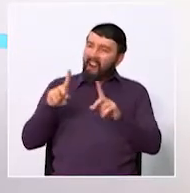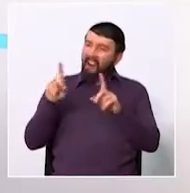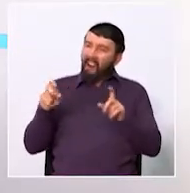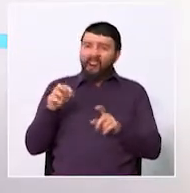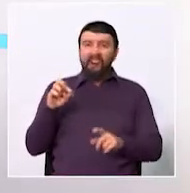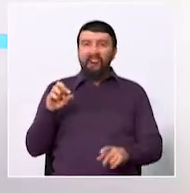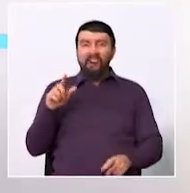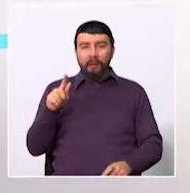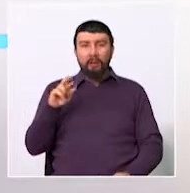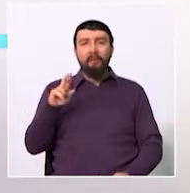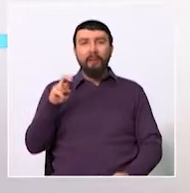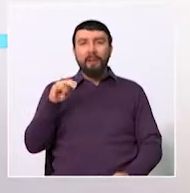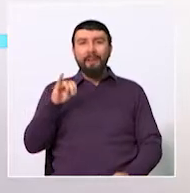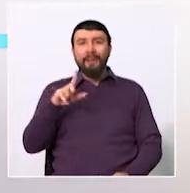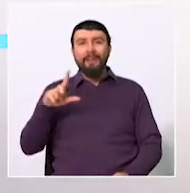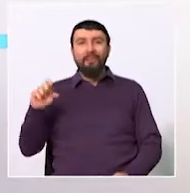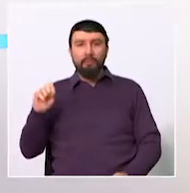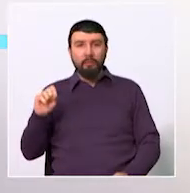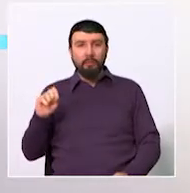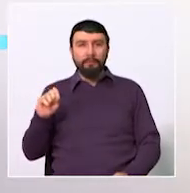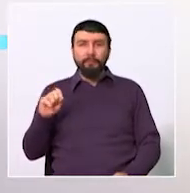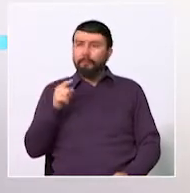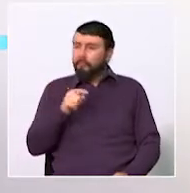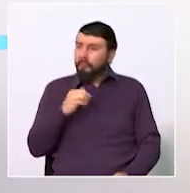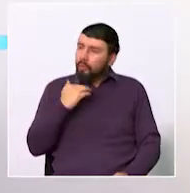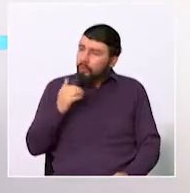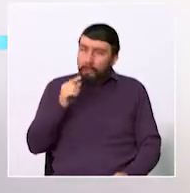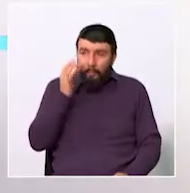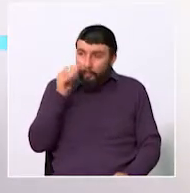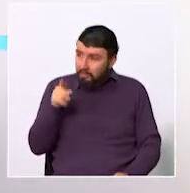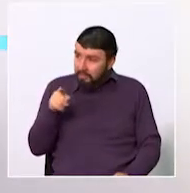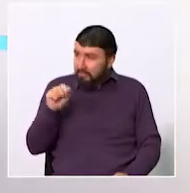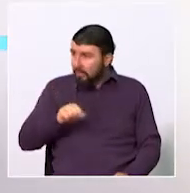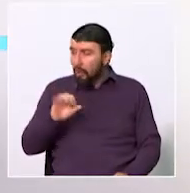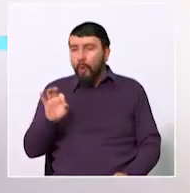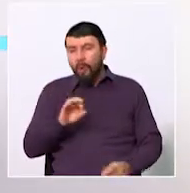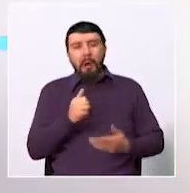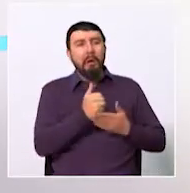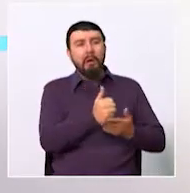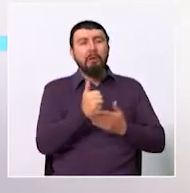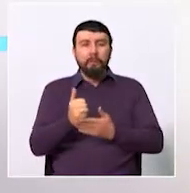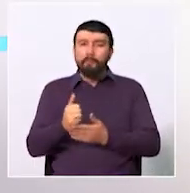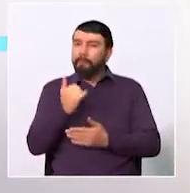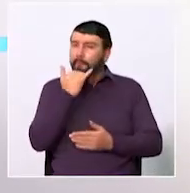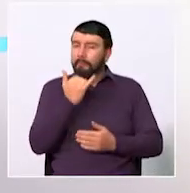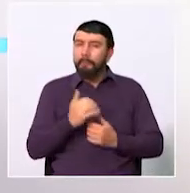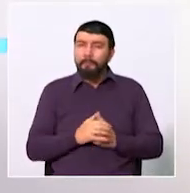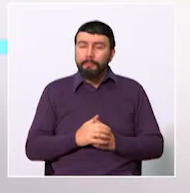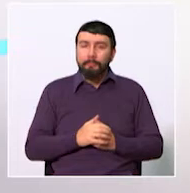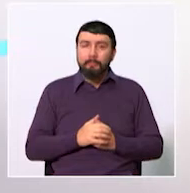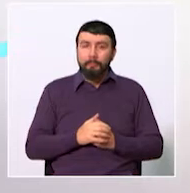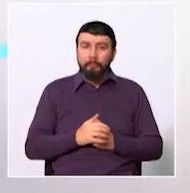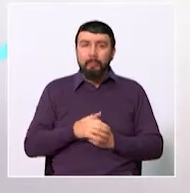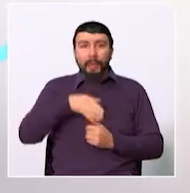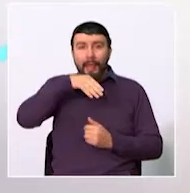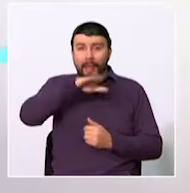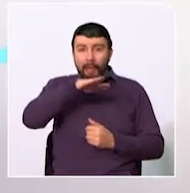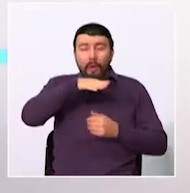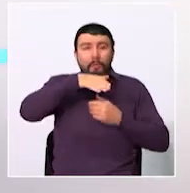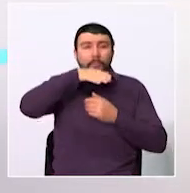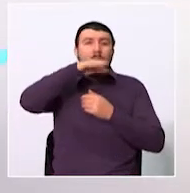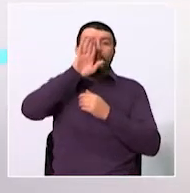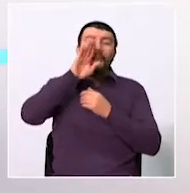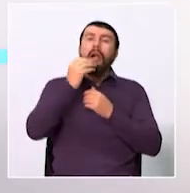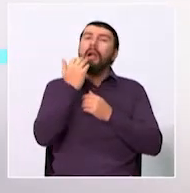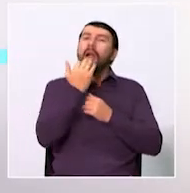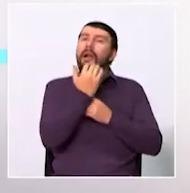pero si no seguramente le va a servir a muchas personas que tienen este problema debajo de la lengua tenemos un tejido